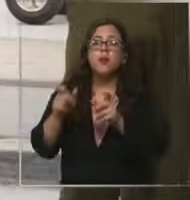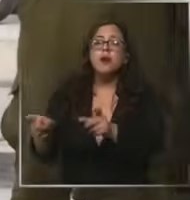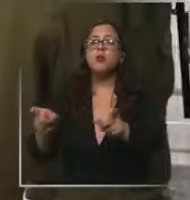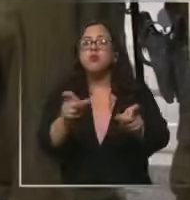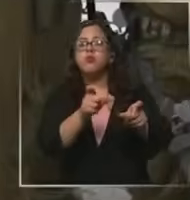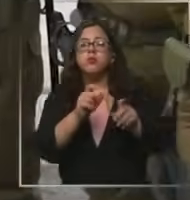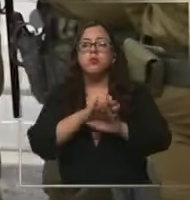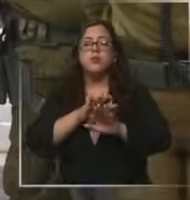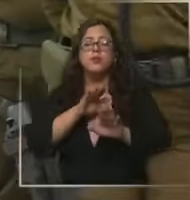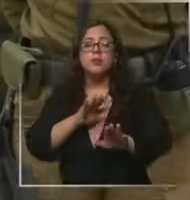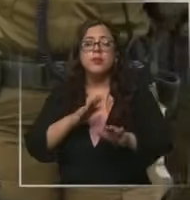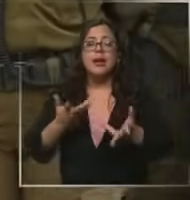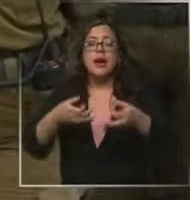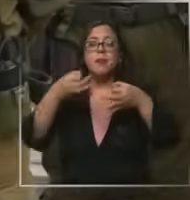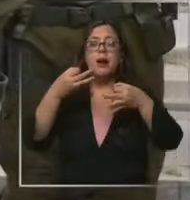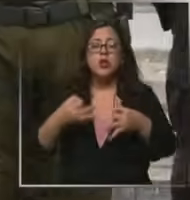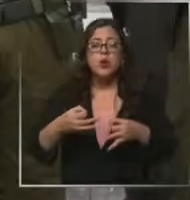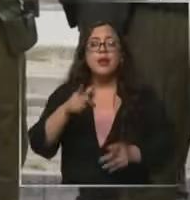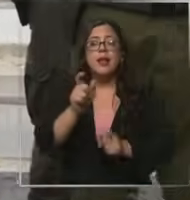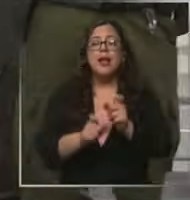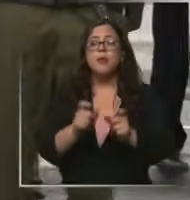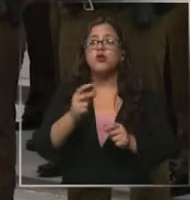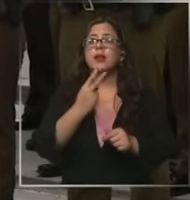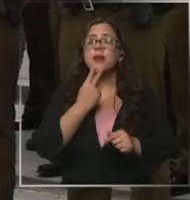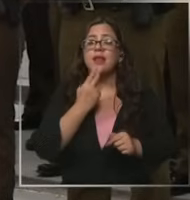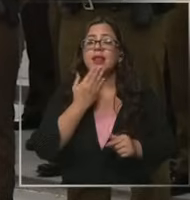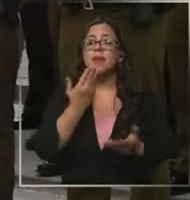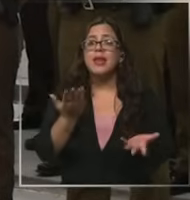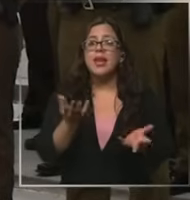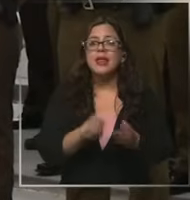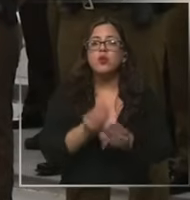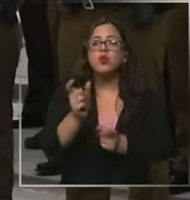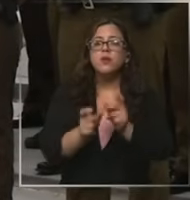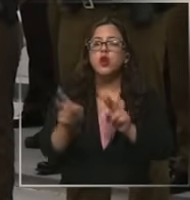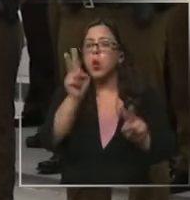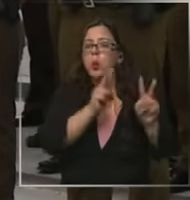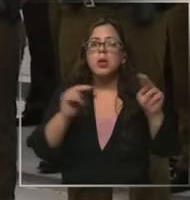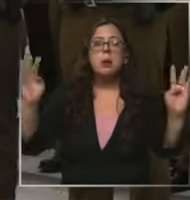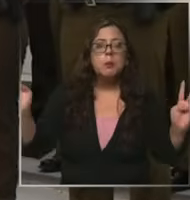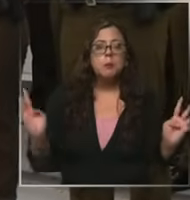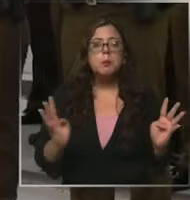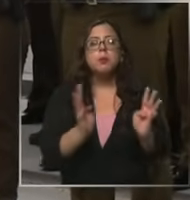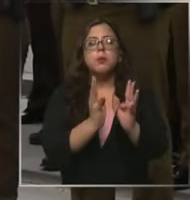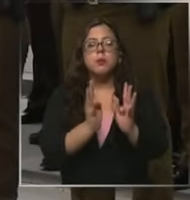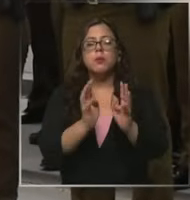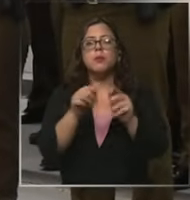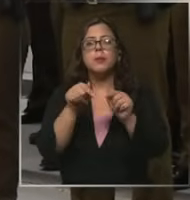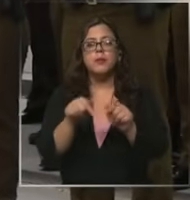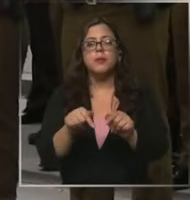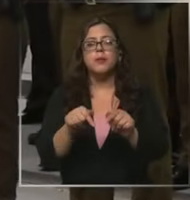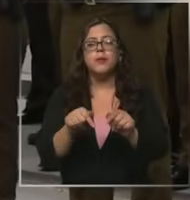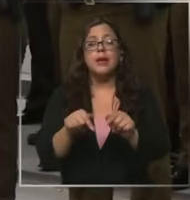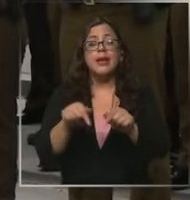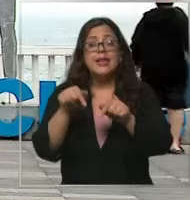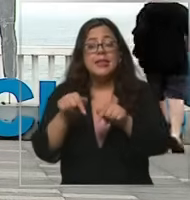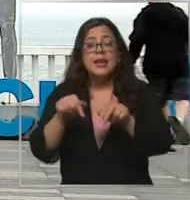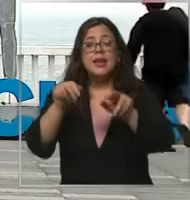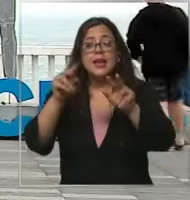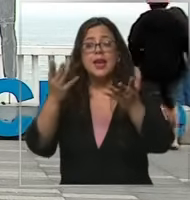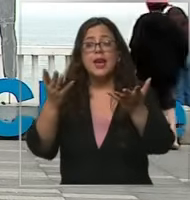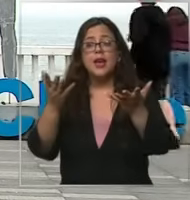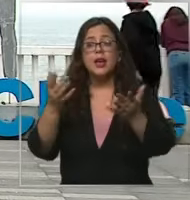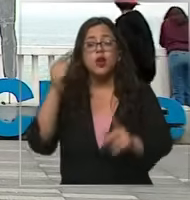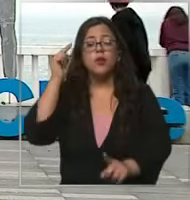rondas preventivas para la seguridad de los residentes y de los miles de turistas que llegan hasta el litoral central. Dentro de sus